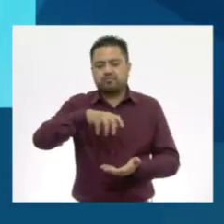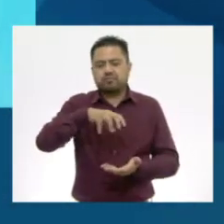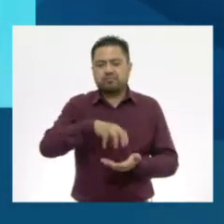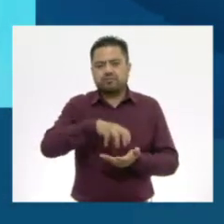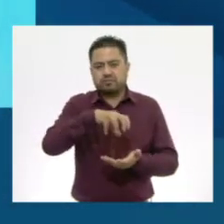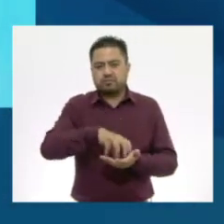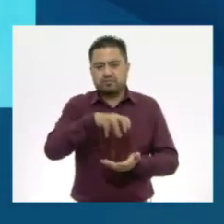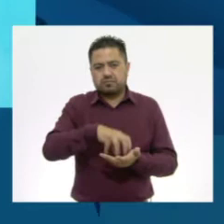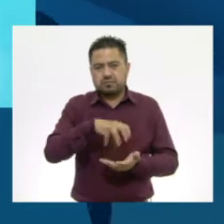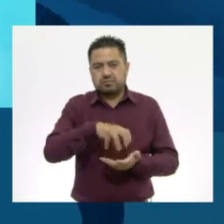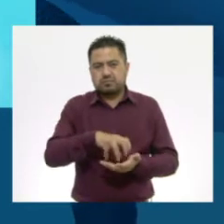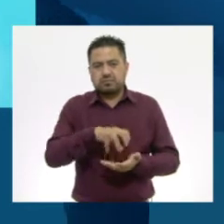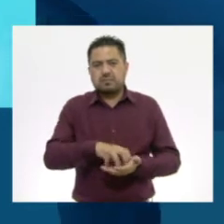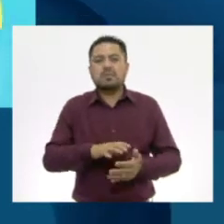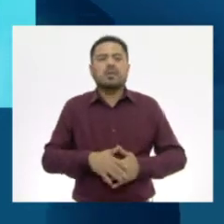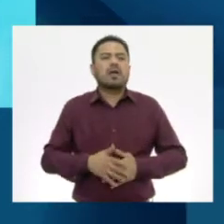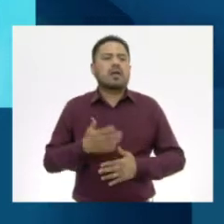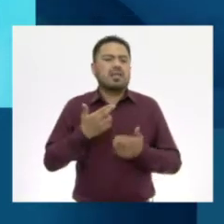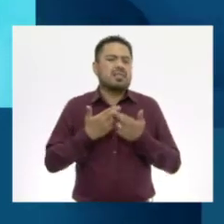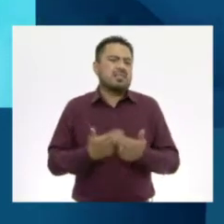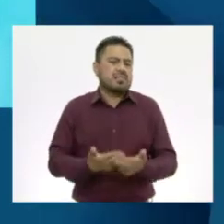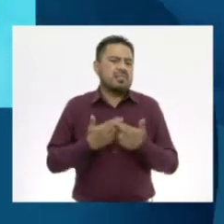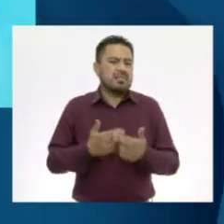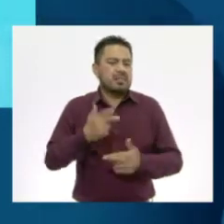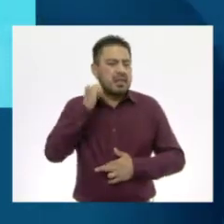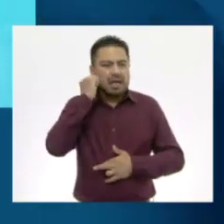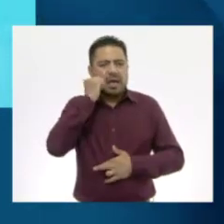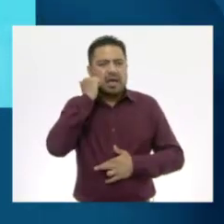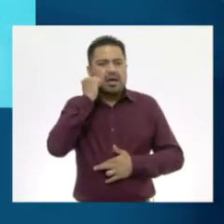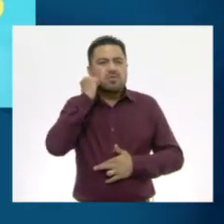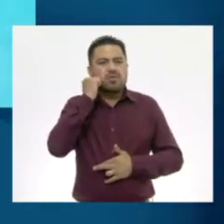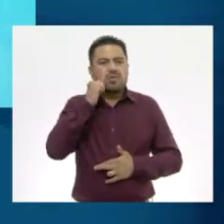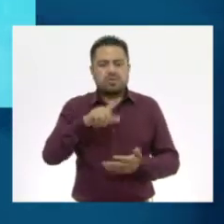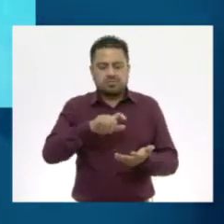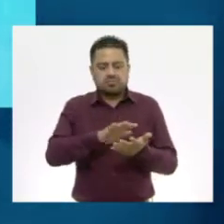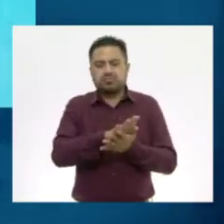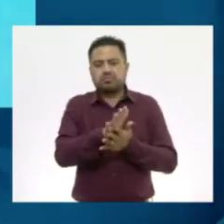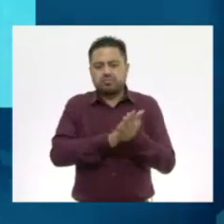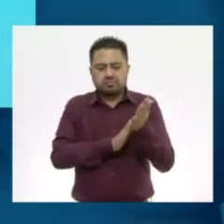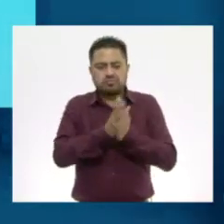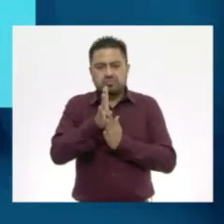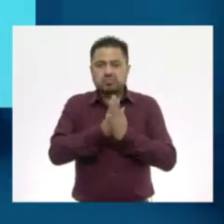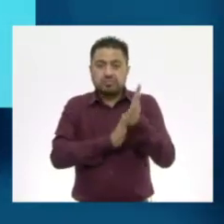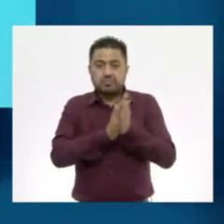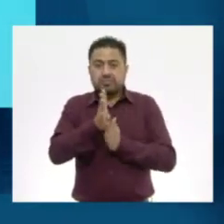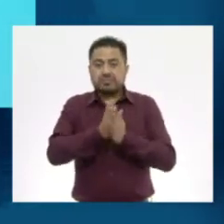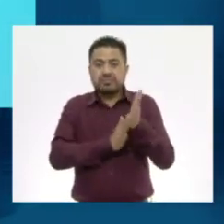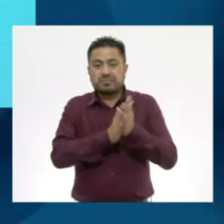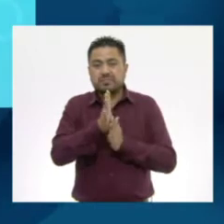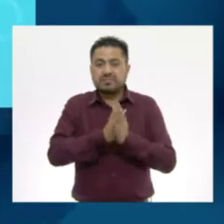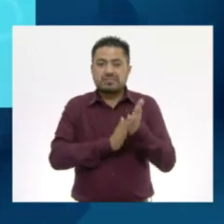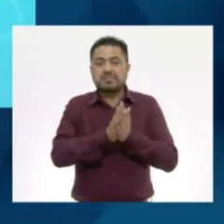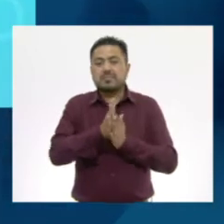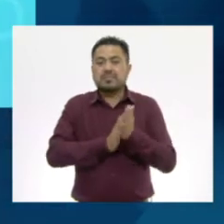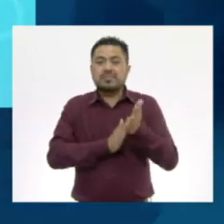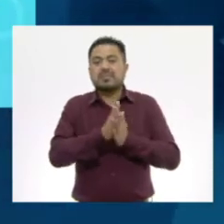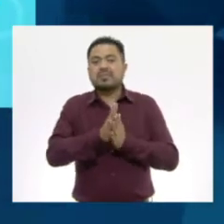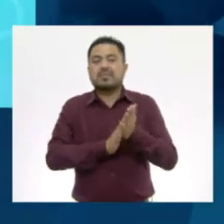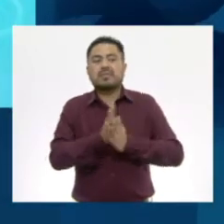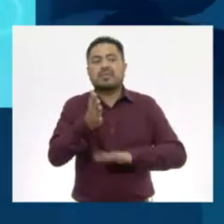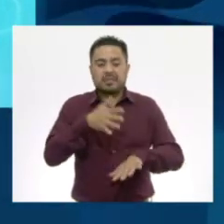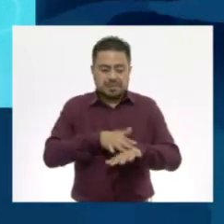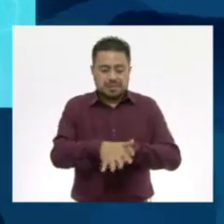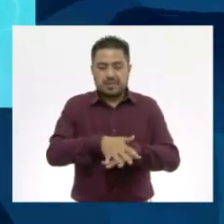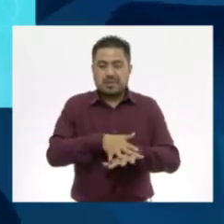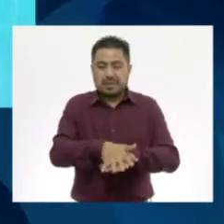manos. Usa suficiente jabón. Frota tus palmas una con la otra. Ahora, frota la palma